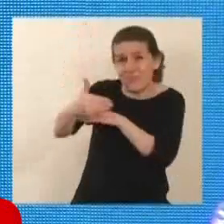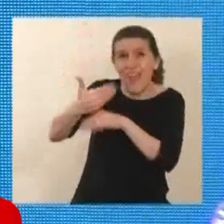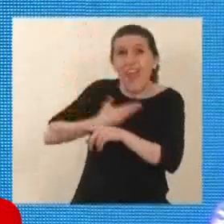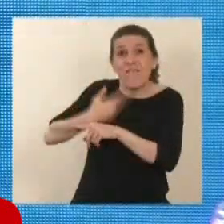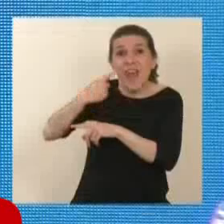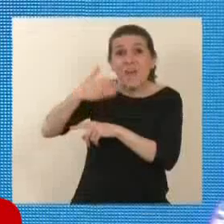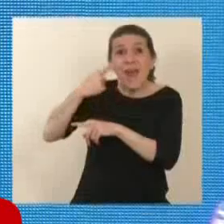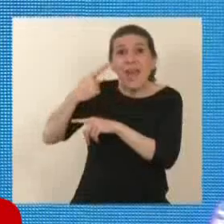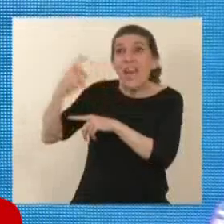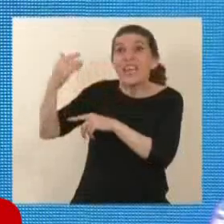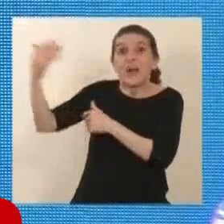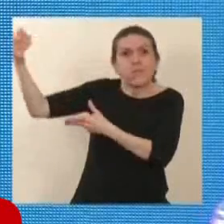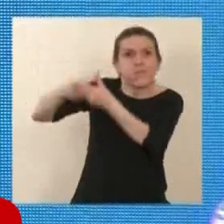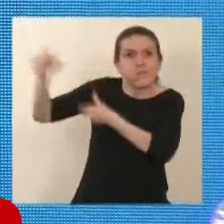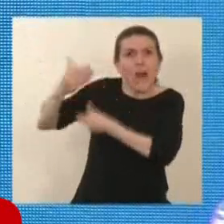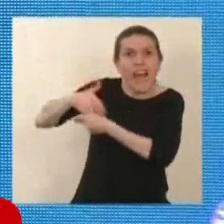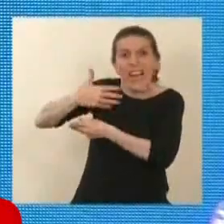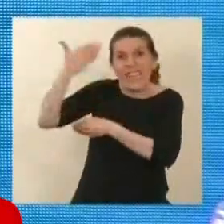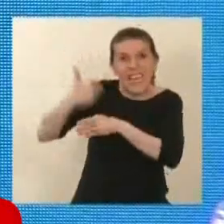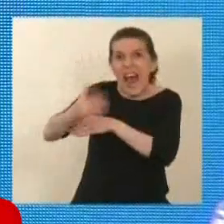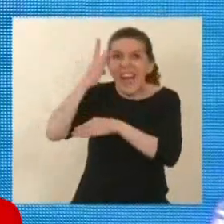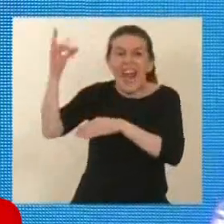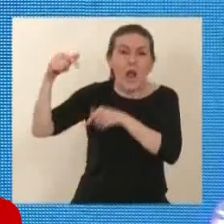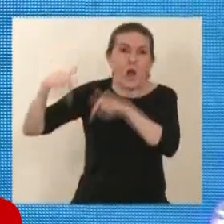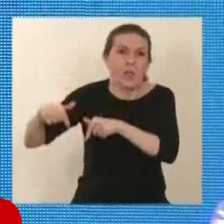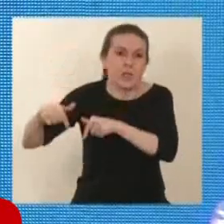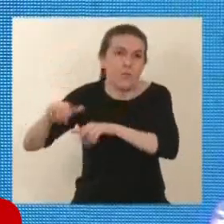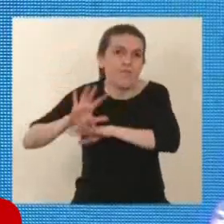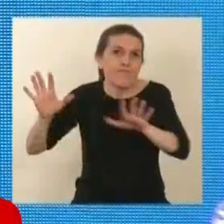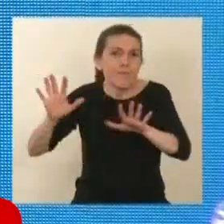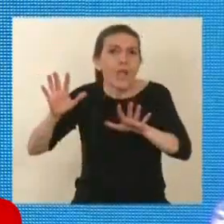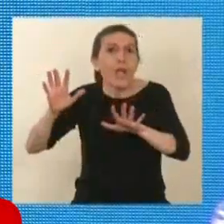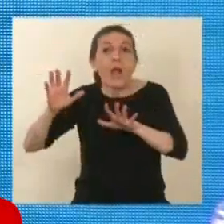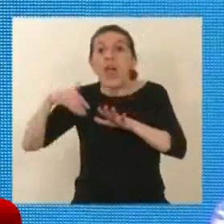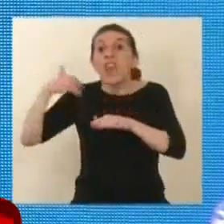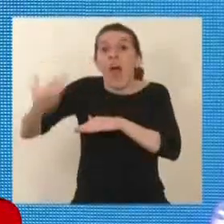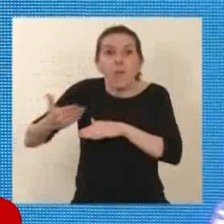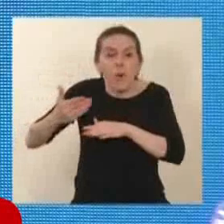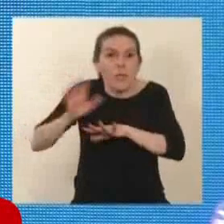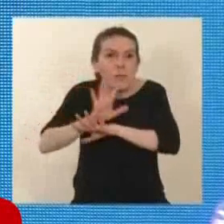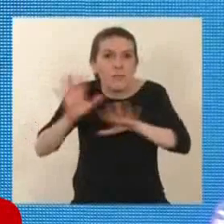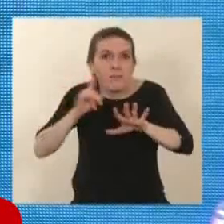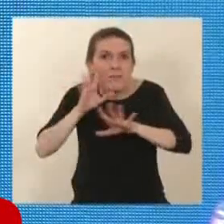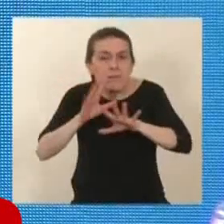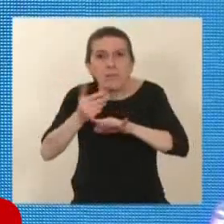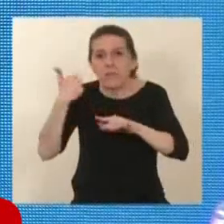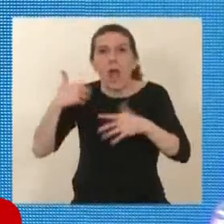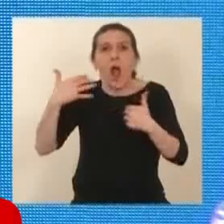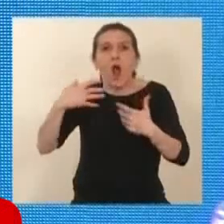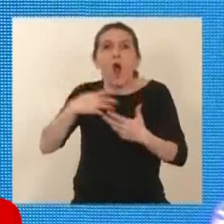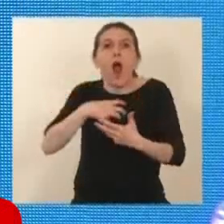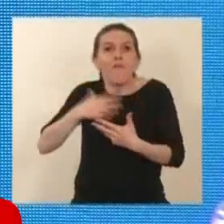Fondo Monetario Internacional. La realidad fue muy distinta a lo que se postulaba. No hubo ningún shock de confianza